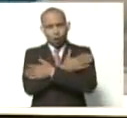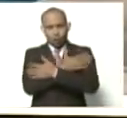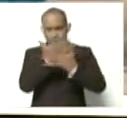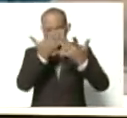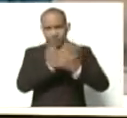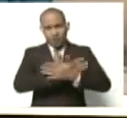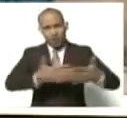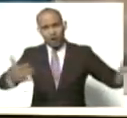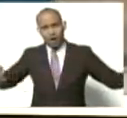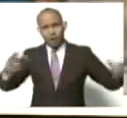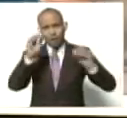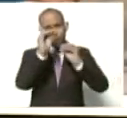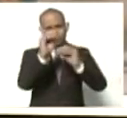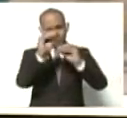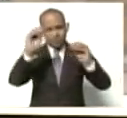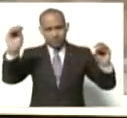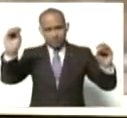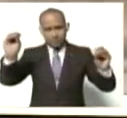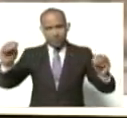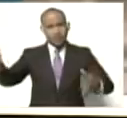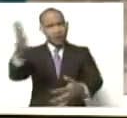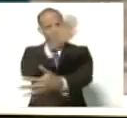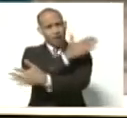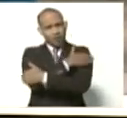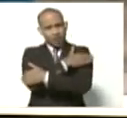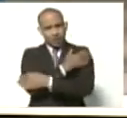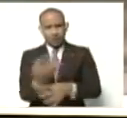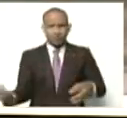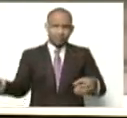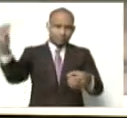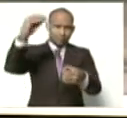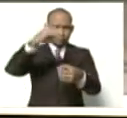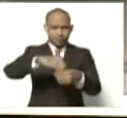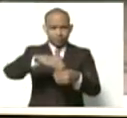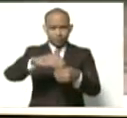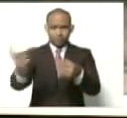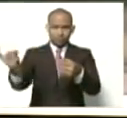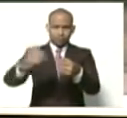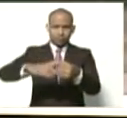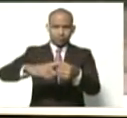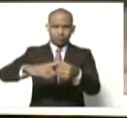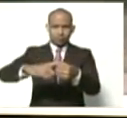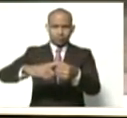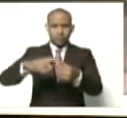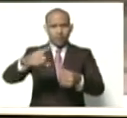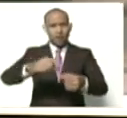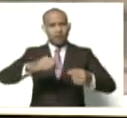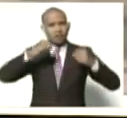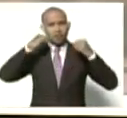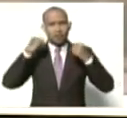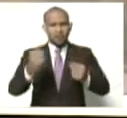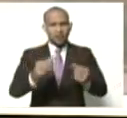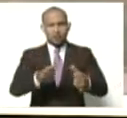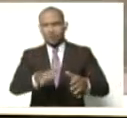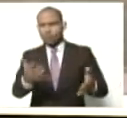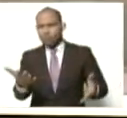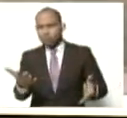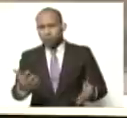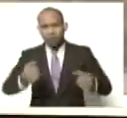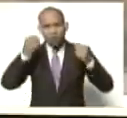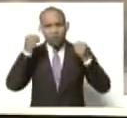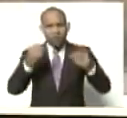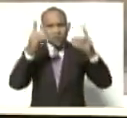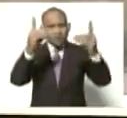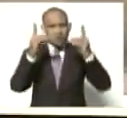para convocar, para abrazar, para incorporar esa fuerza allí, fuerza